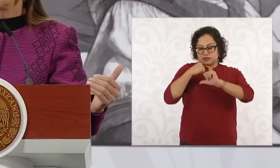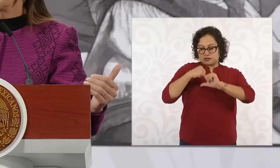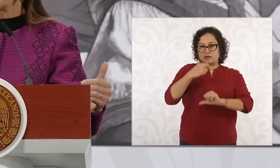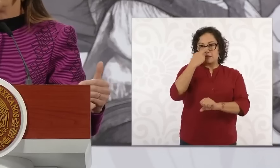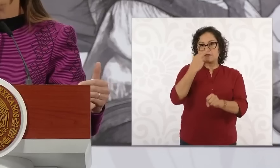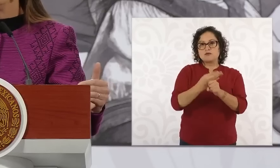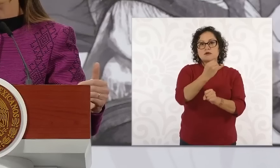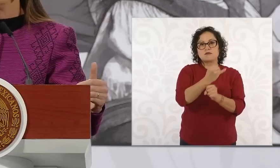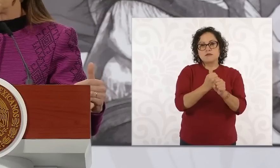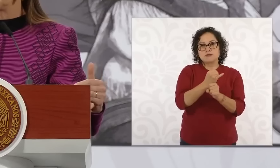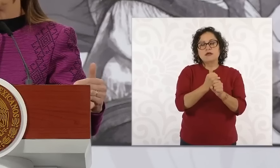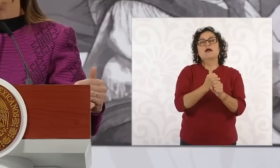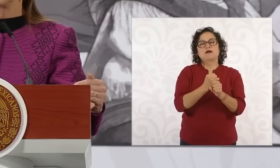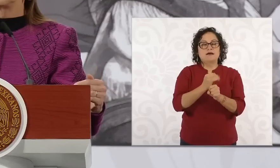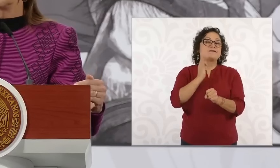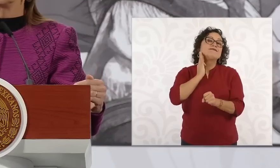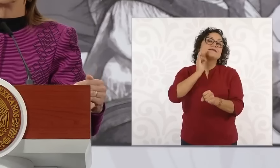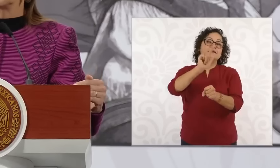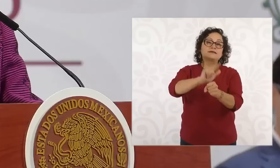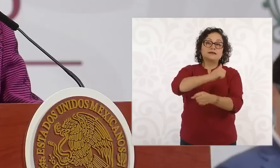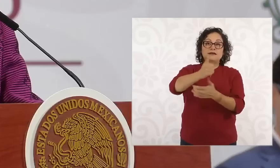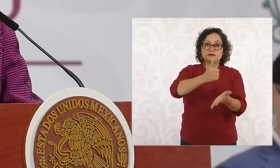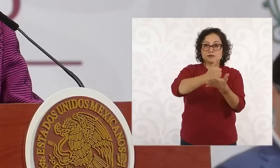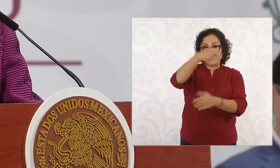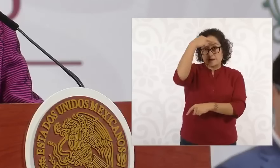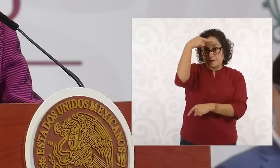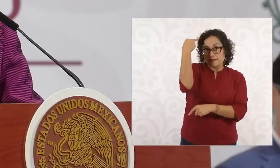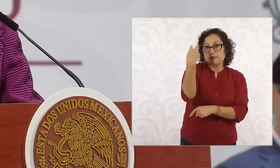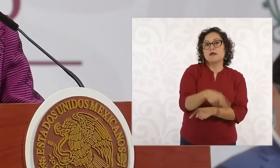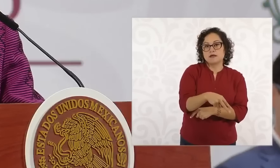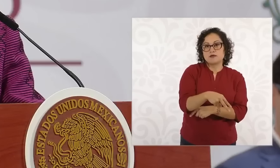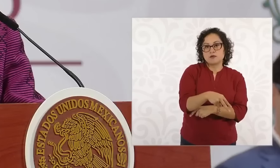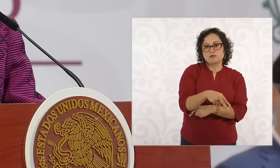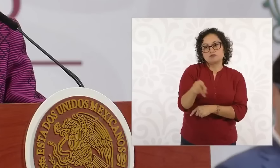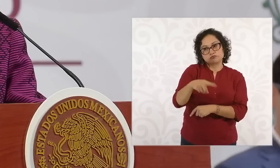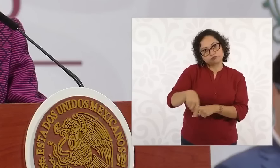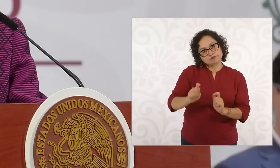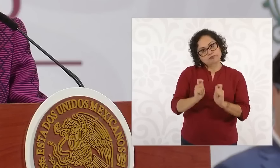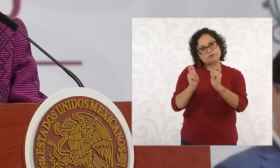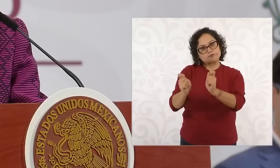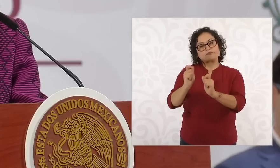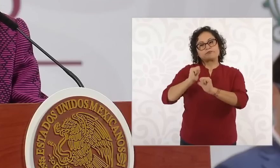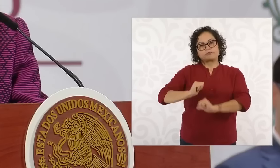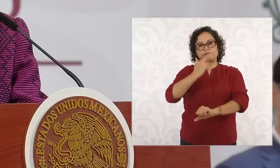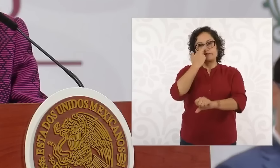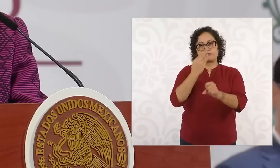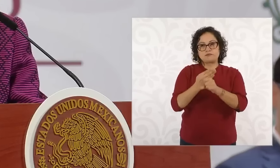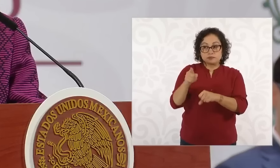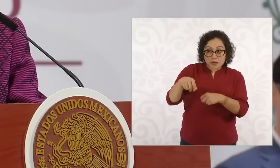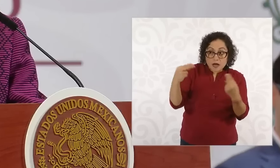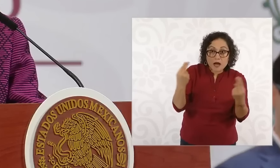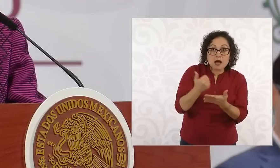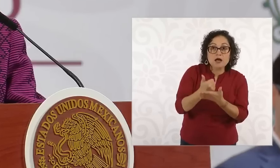La Fiscalía de la Ciudad de México, y si solicita ayuda, pues obviamente se le apoya con el Gabinete de